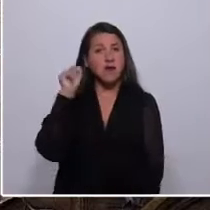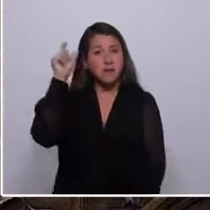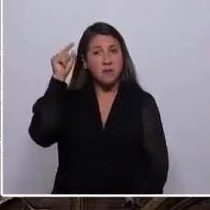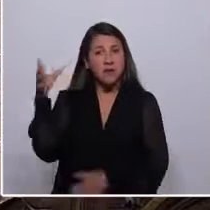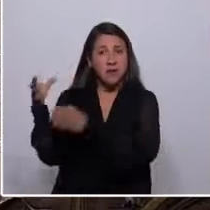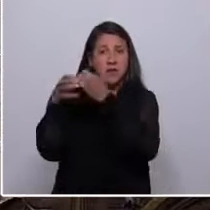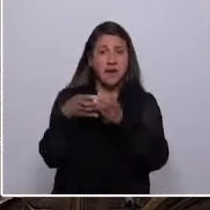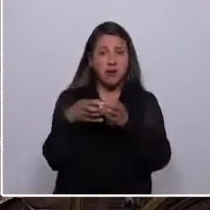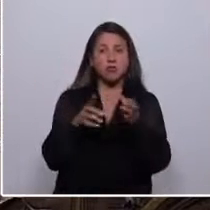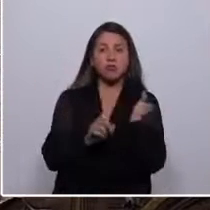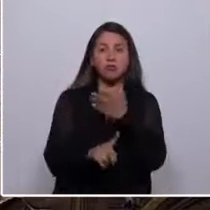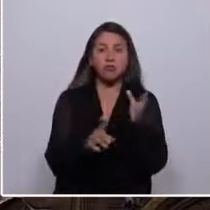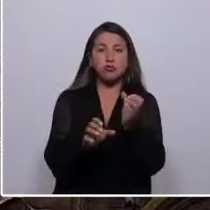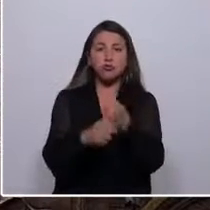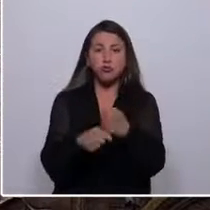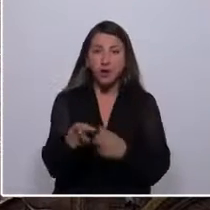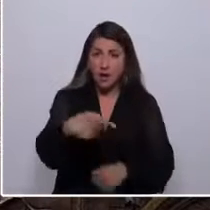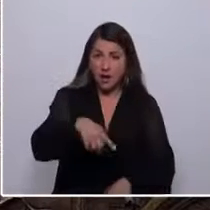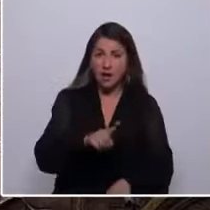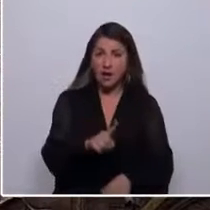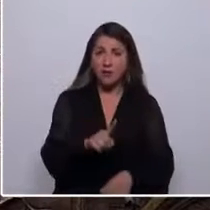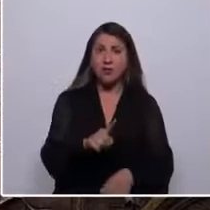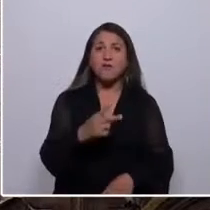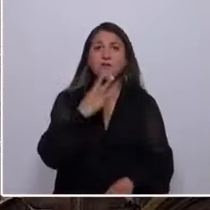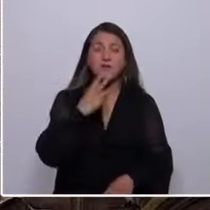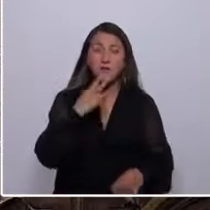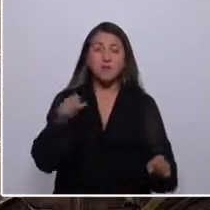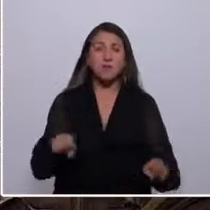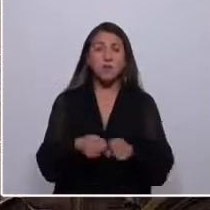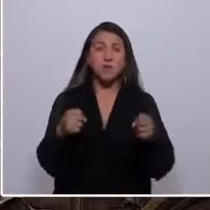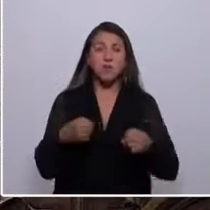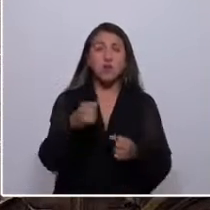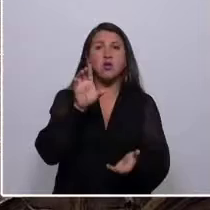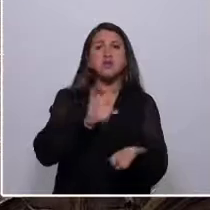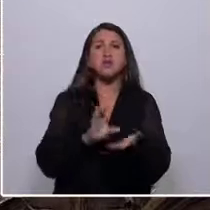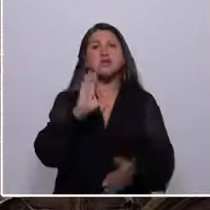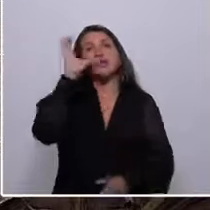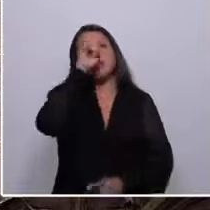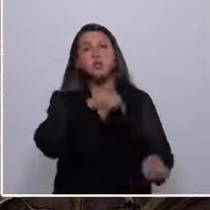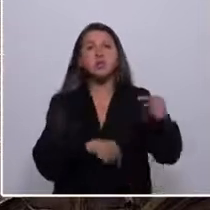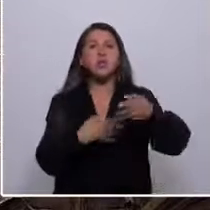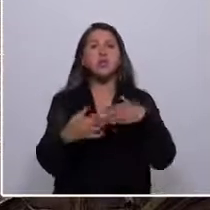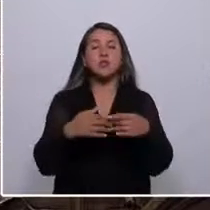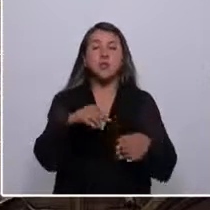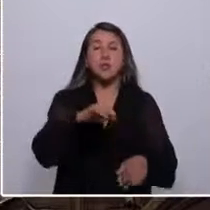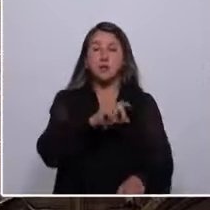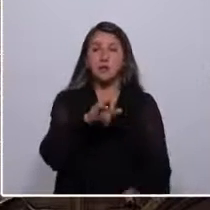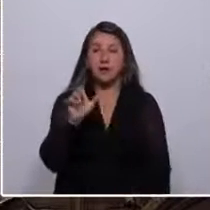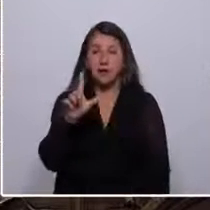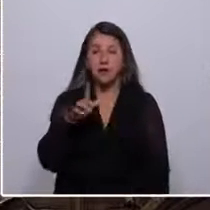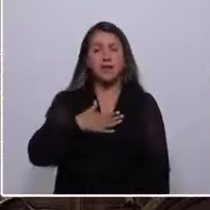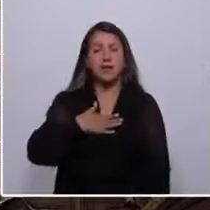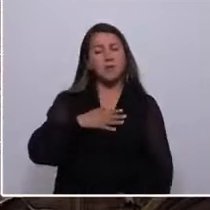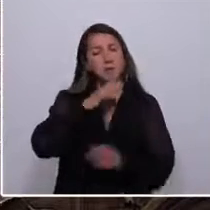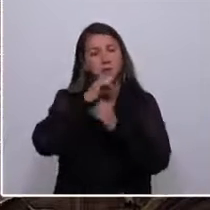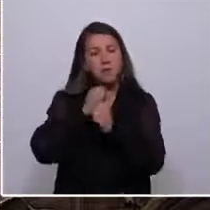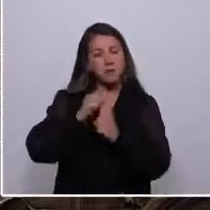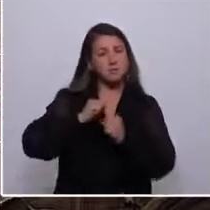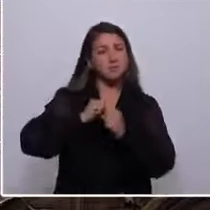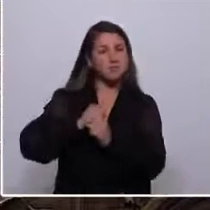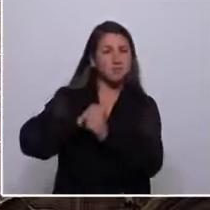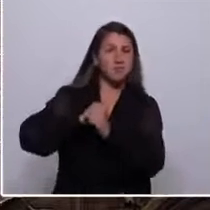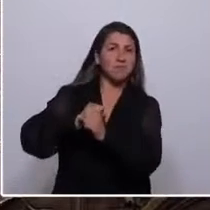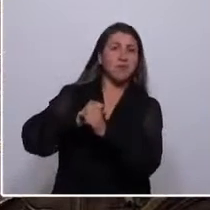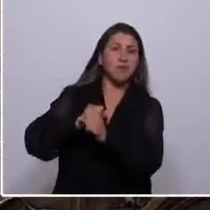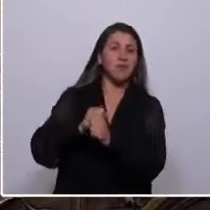y alemanes. Les destruyó la vida y hoy es un centro turístico en Parral. Pero acá estamos para resistir, para irrumpir y ayudar a